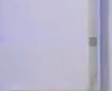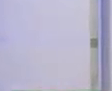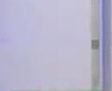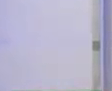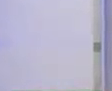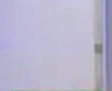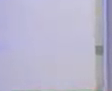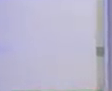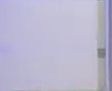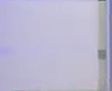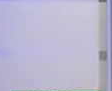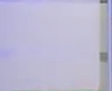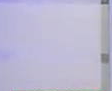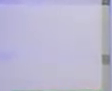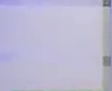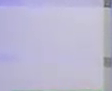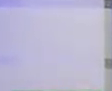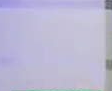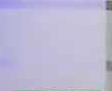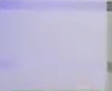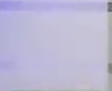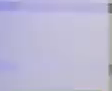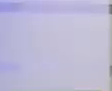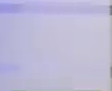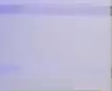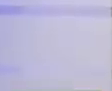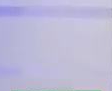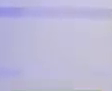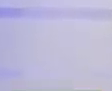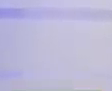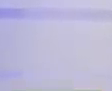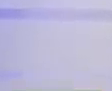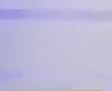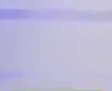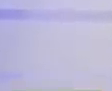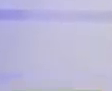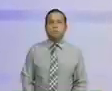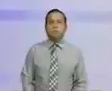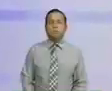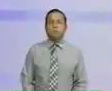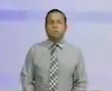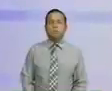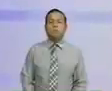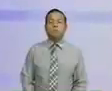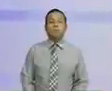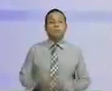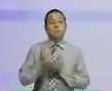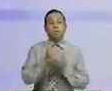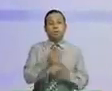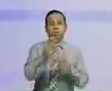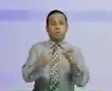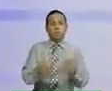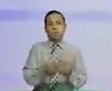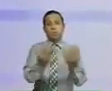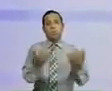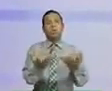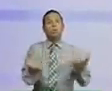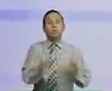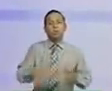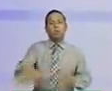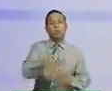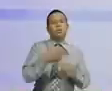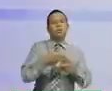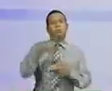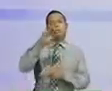de COVID-19 quien luego de su experiencia con la enfermedad decidió emprender una labor de ayuda humanitaria a los habitantes del cantón Balao